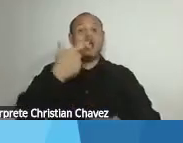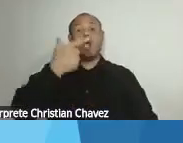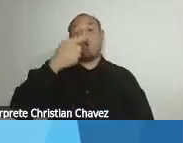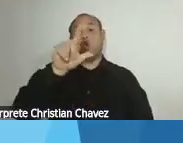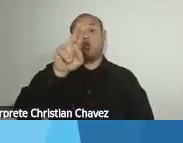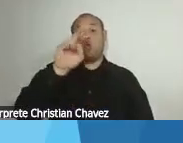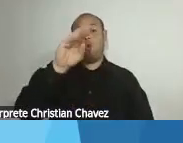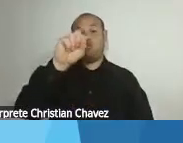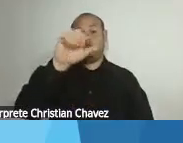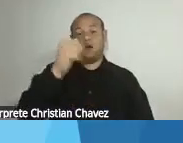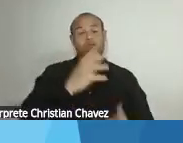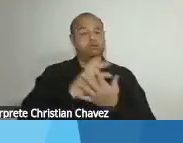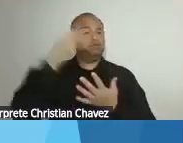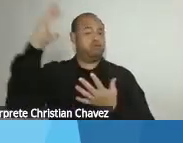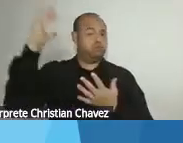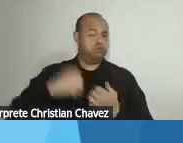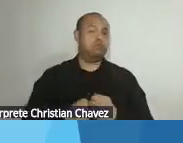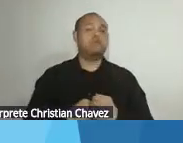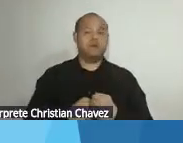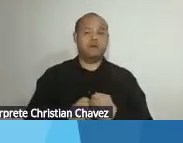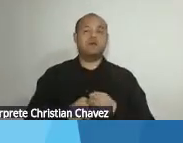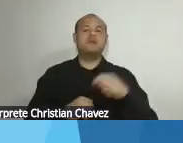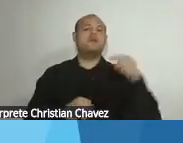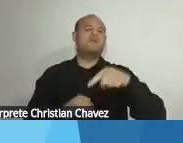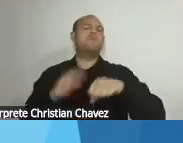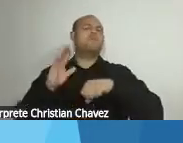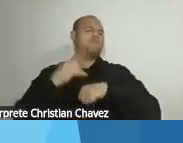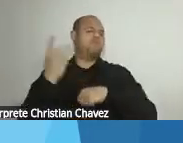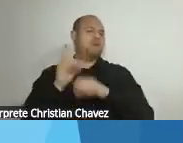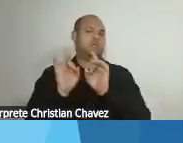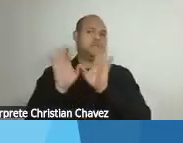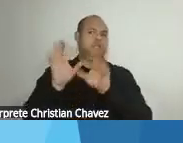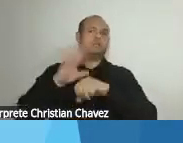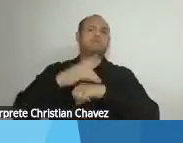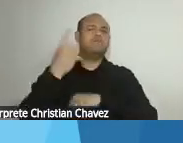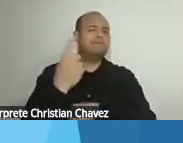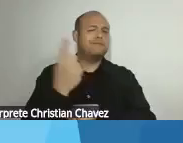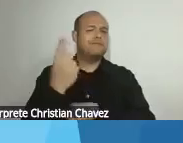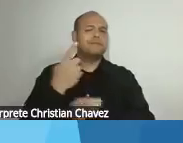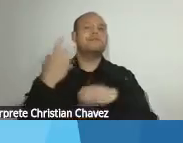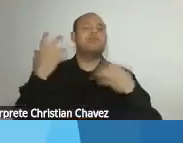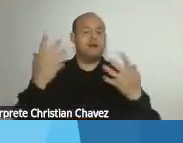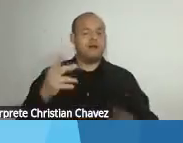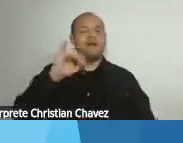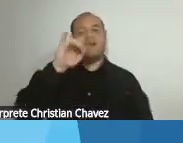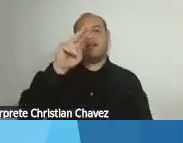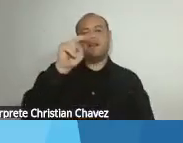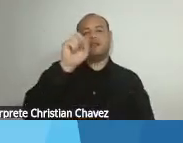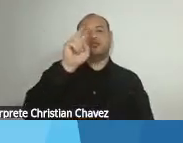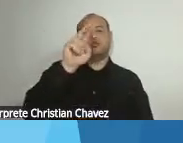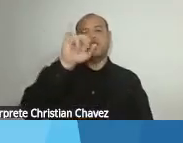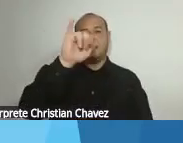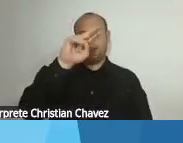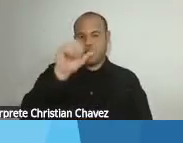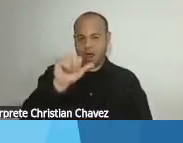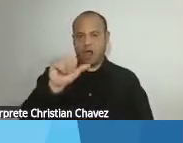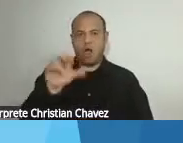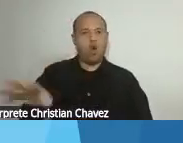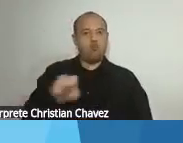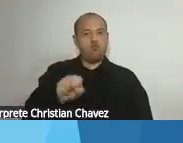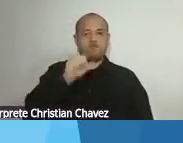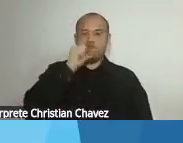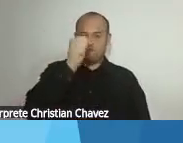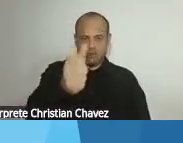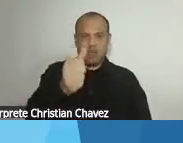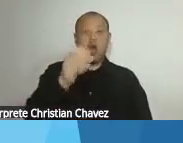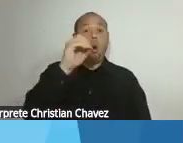hiperglucemias suceden porque no se está secretando insulina o porque hay una